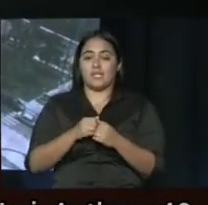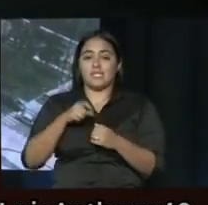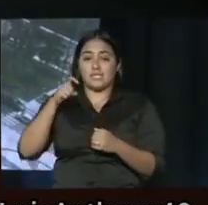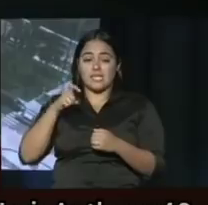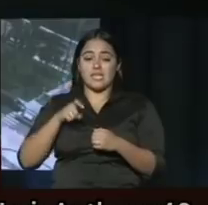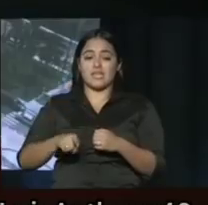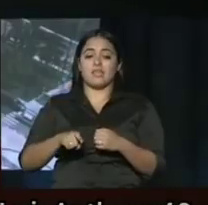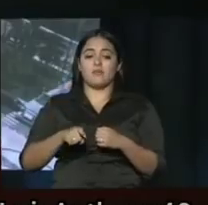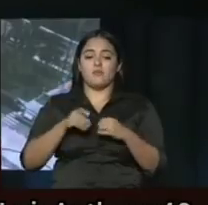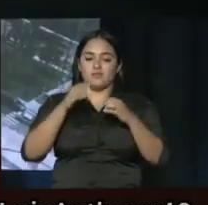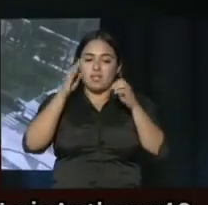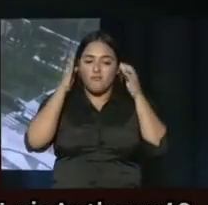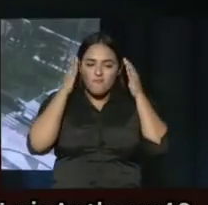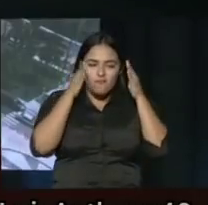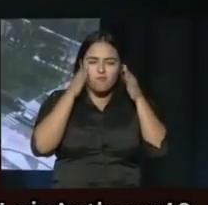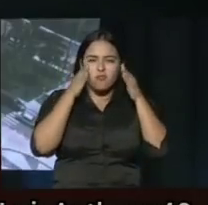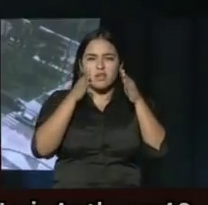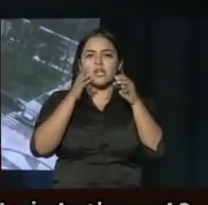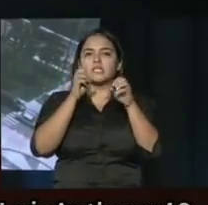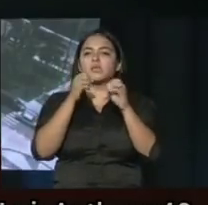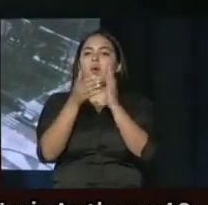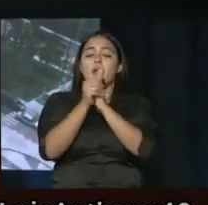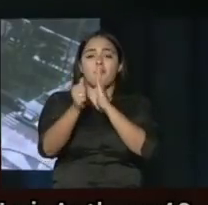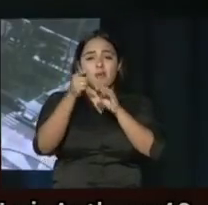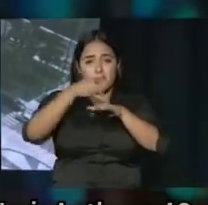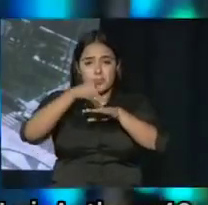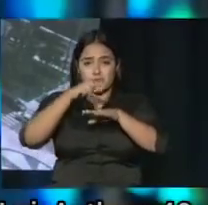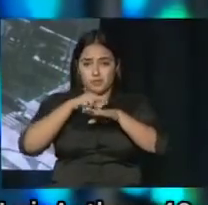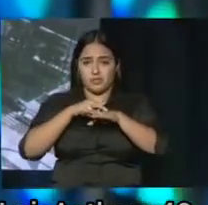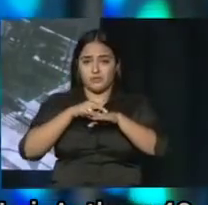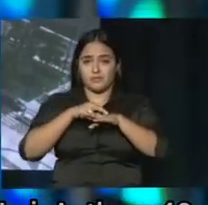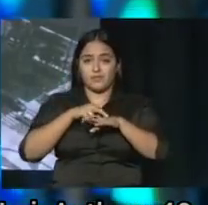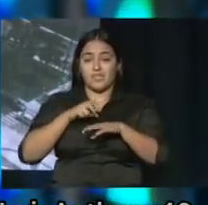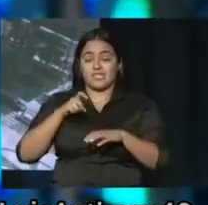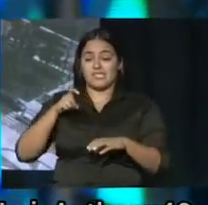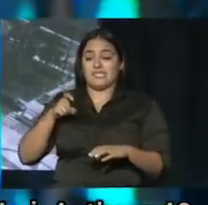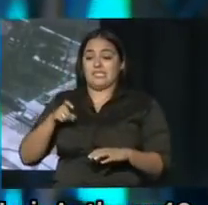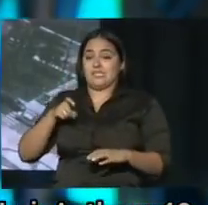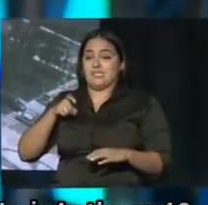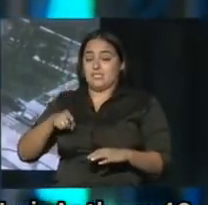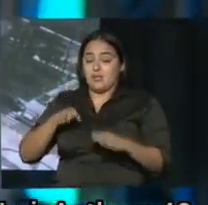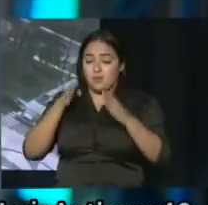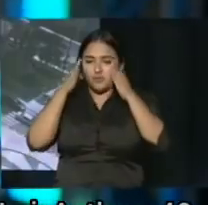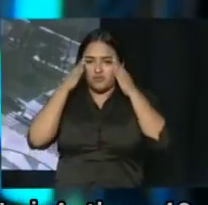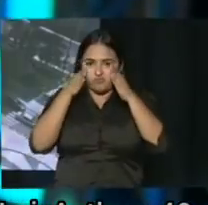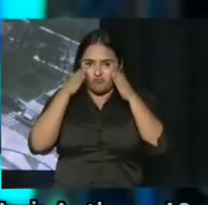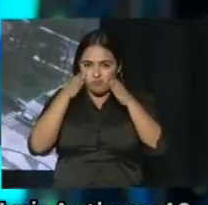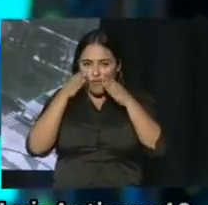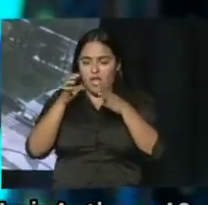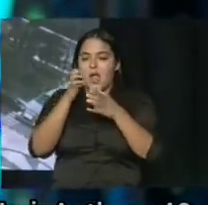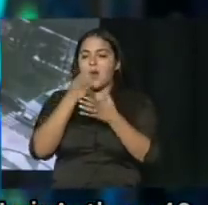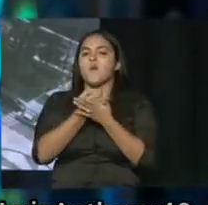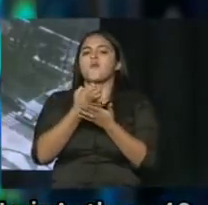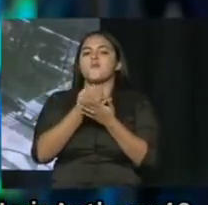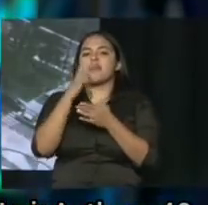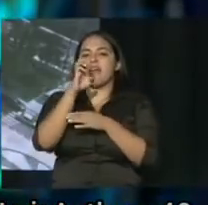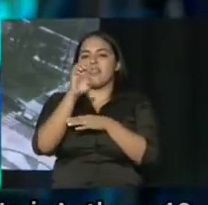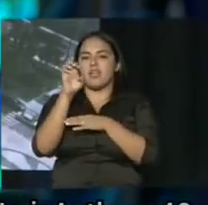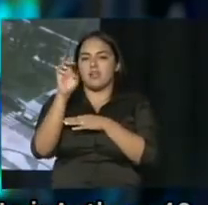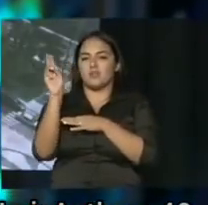gran potencial que tiene Puerto Rico. Esto requiere insertarnos de lleno en la economía de Estados Unidos y al